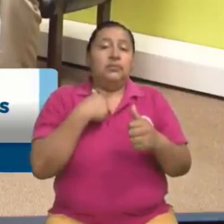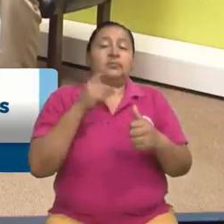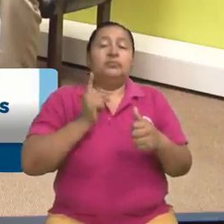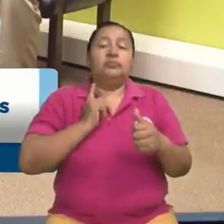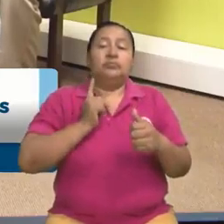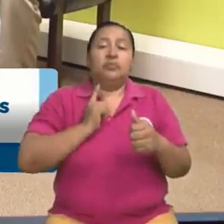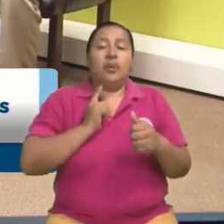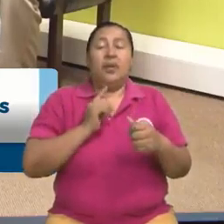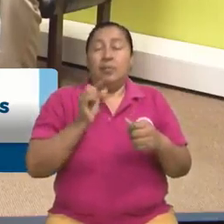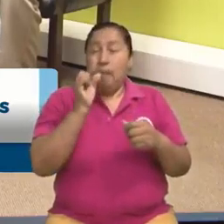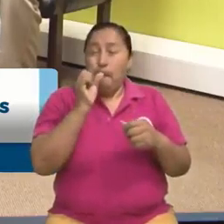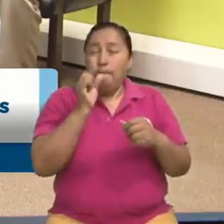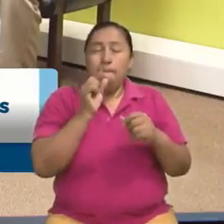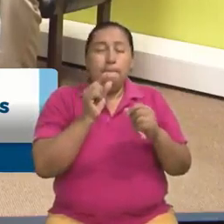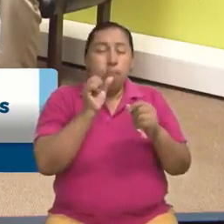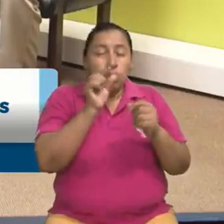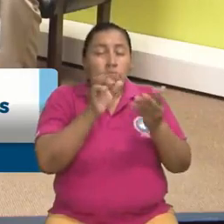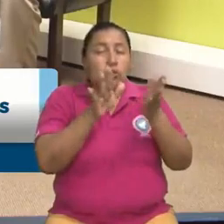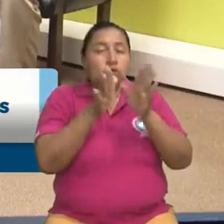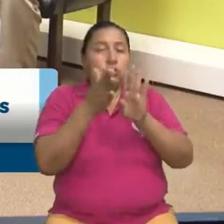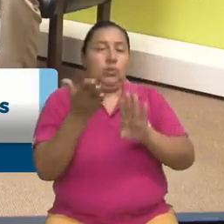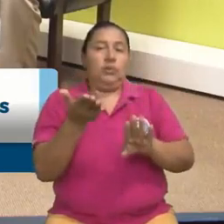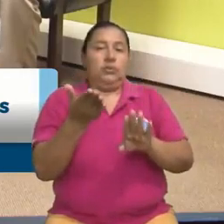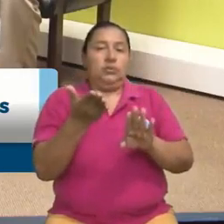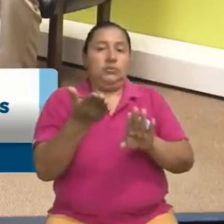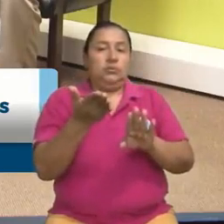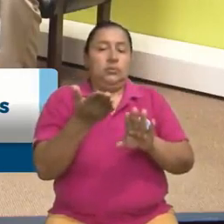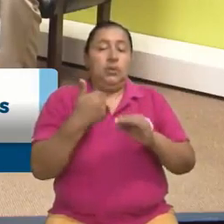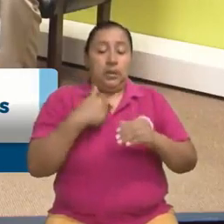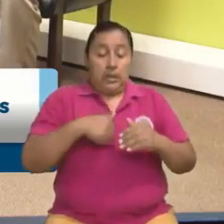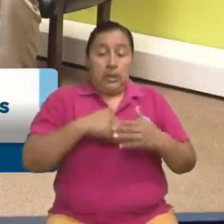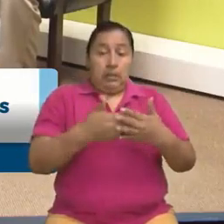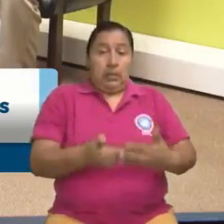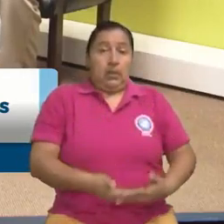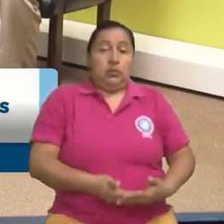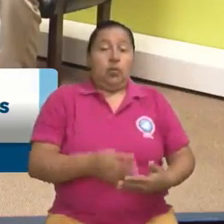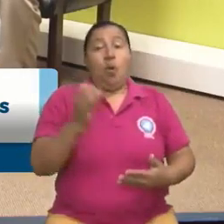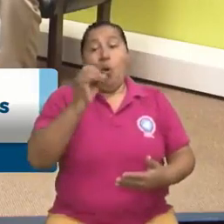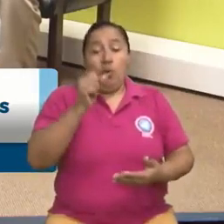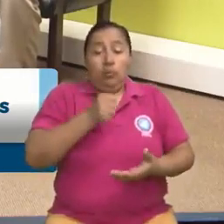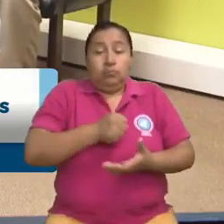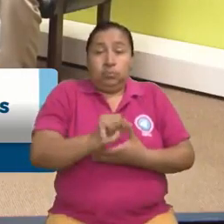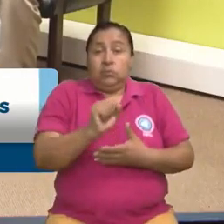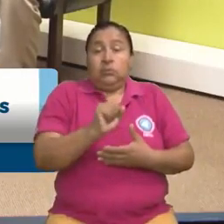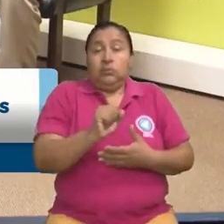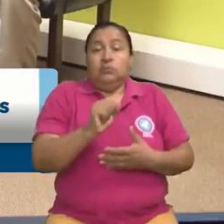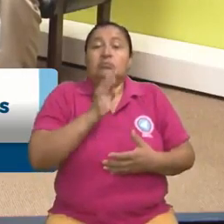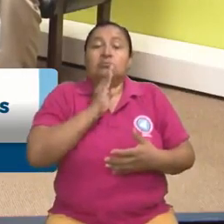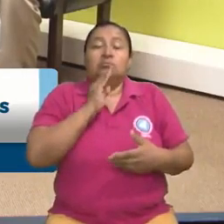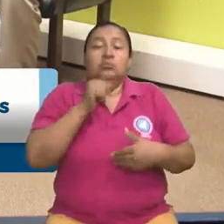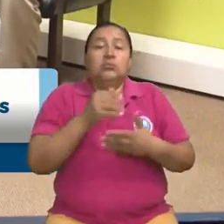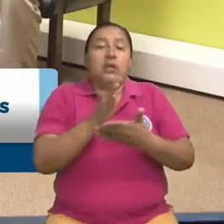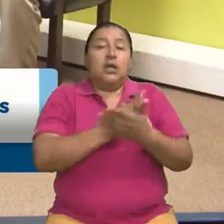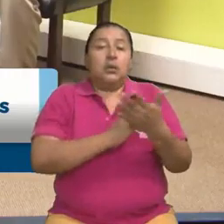un gran riesgo de muerte durante la gestación y el nacimiento. Hablando